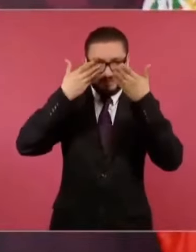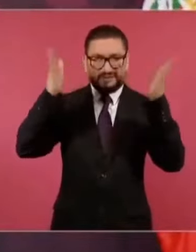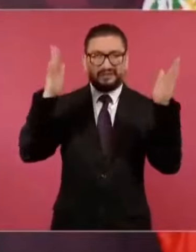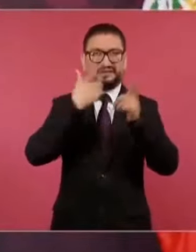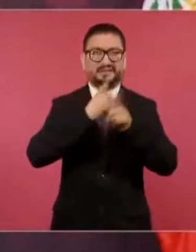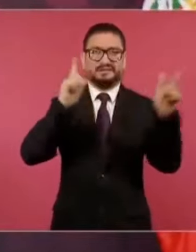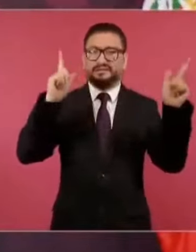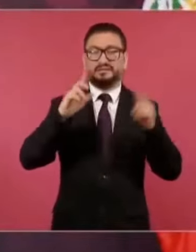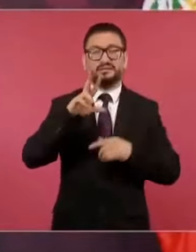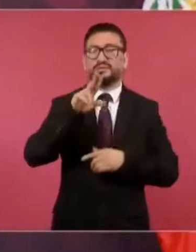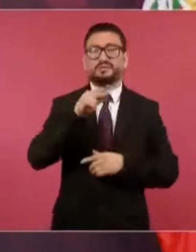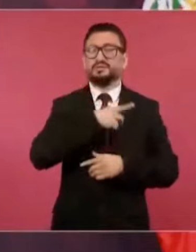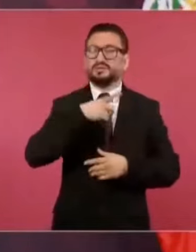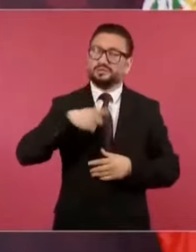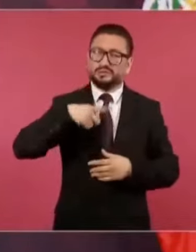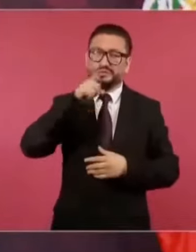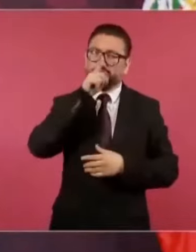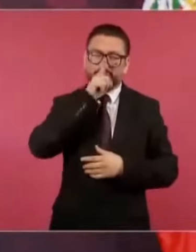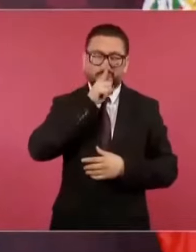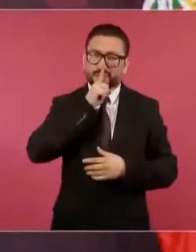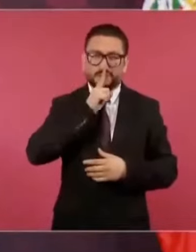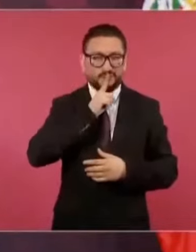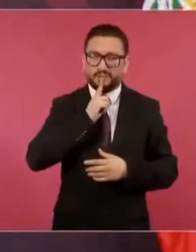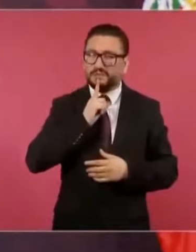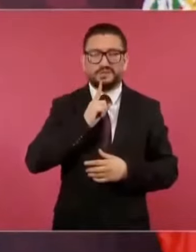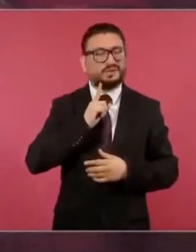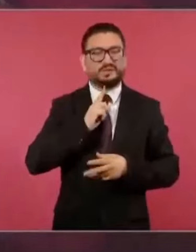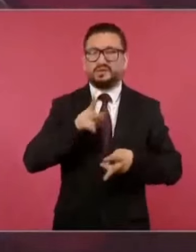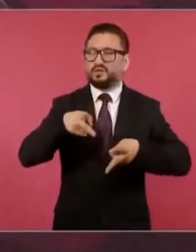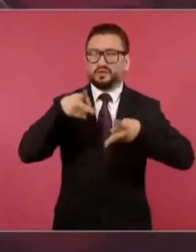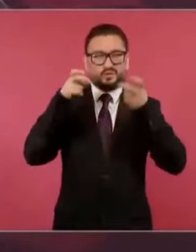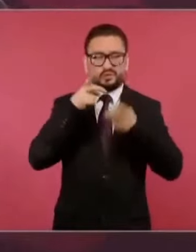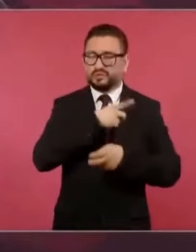No hay que mentir, no hay que robar,